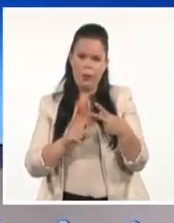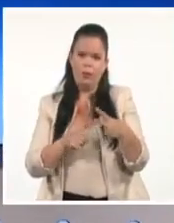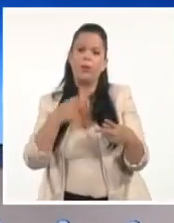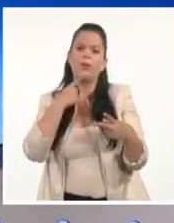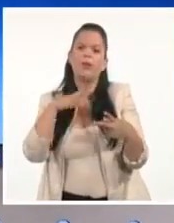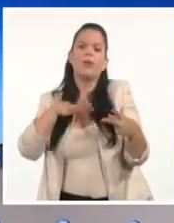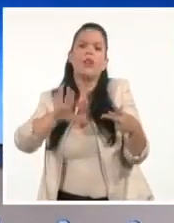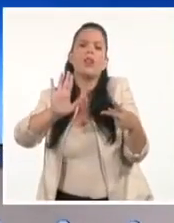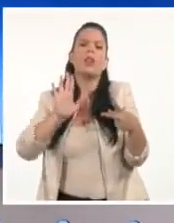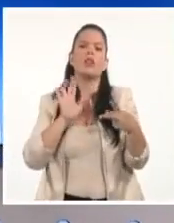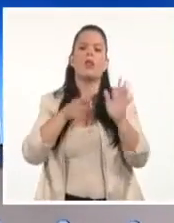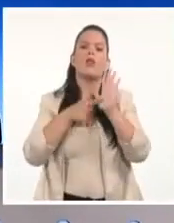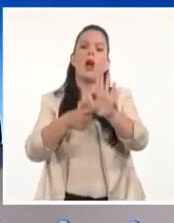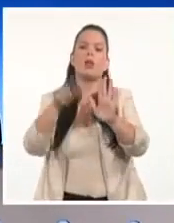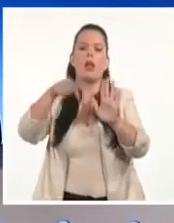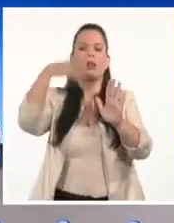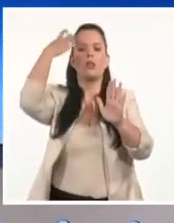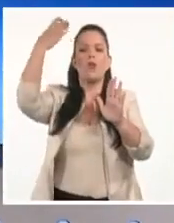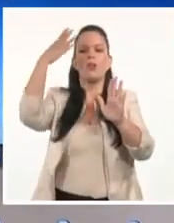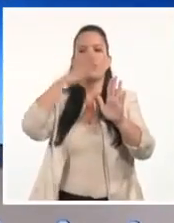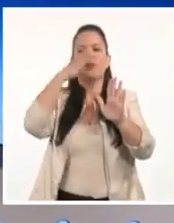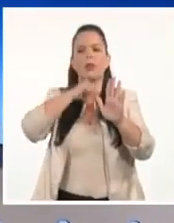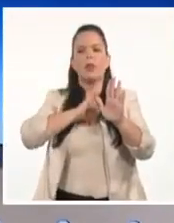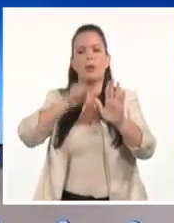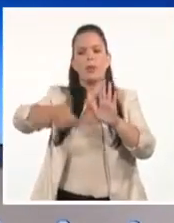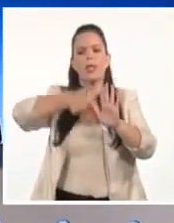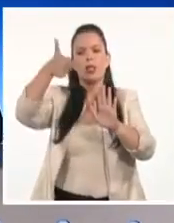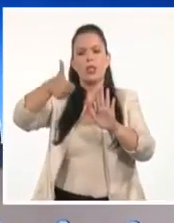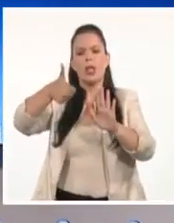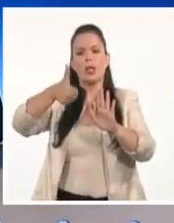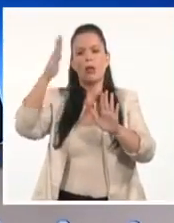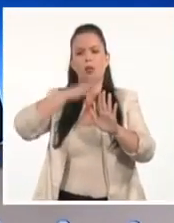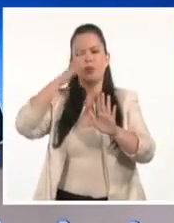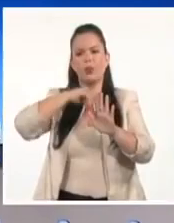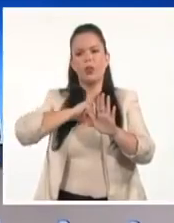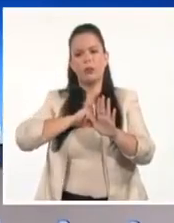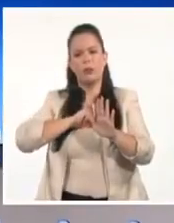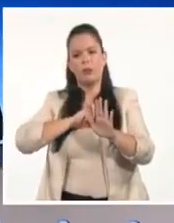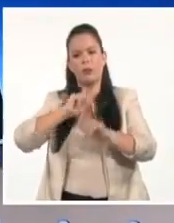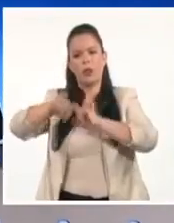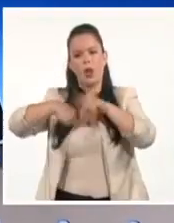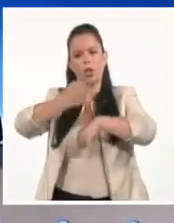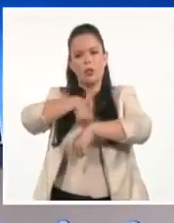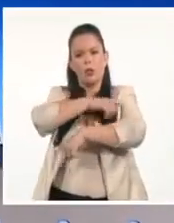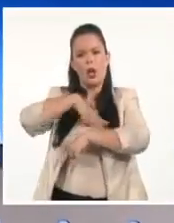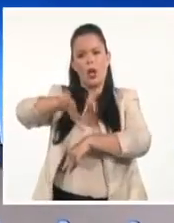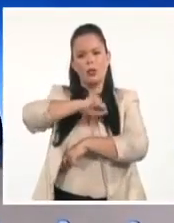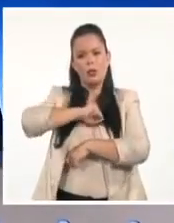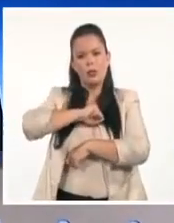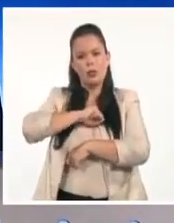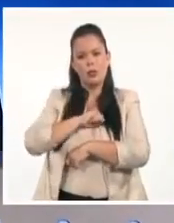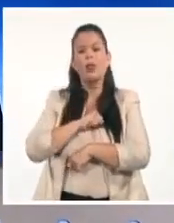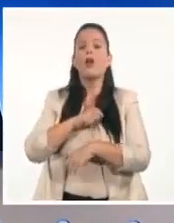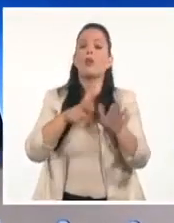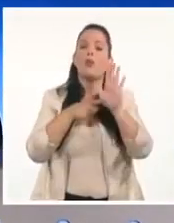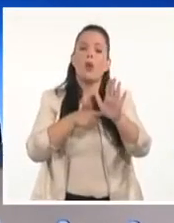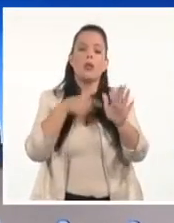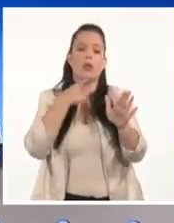este es un Estado fallido y que nuestro presidente es un dictador. Puro discurso de odio y una estrategia muy clara